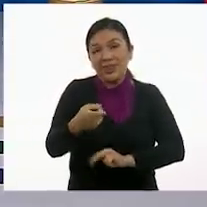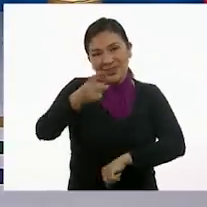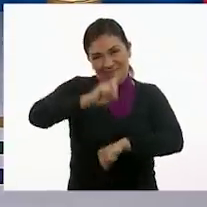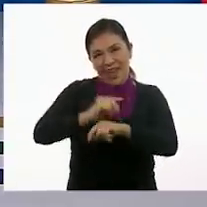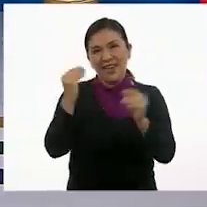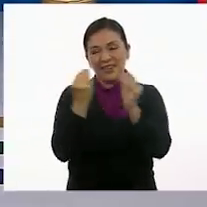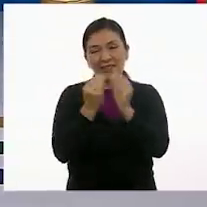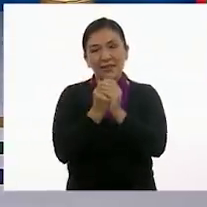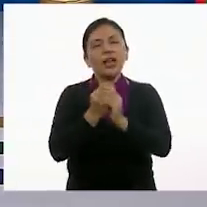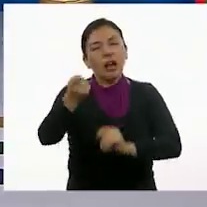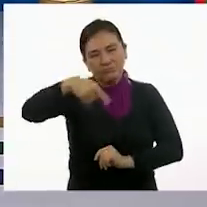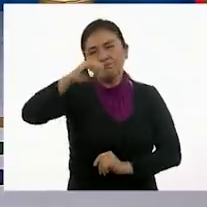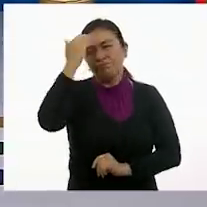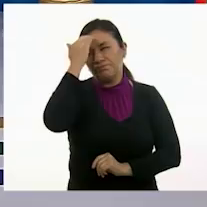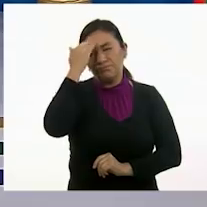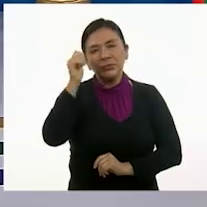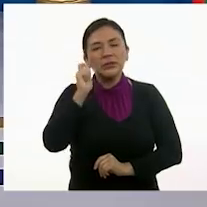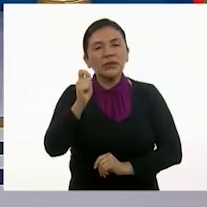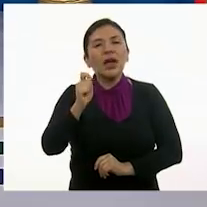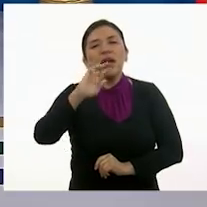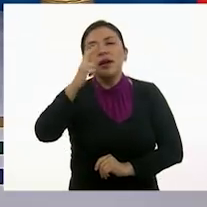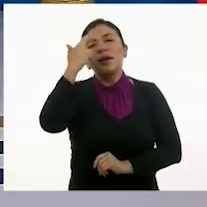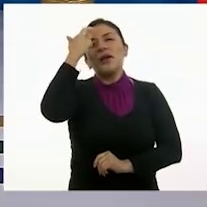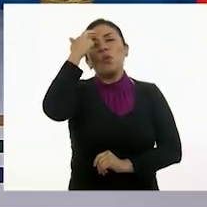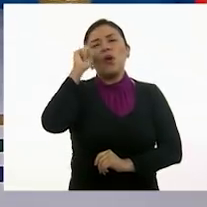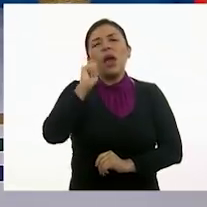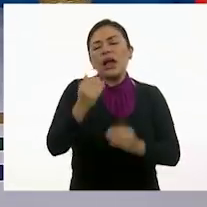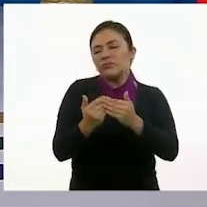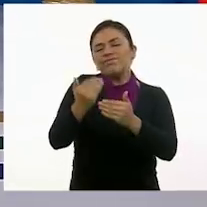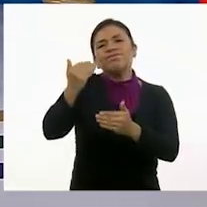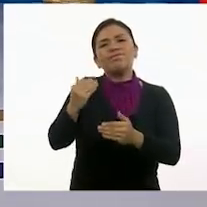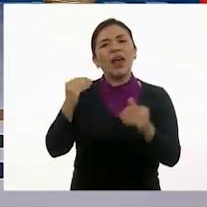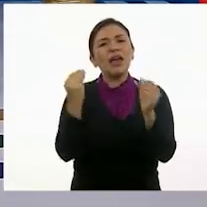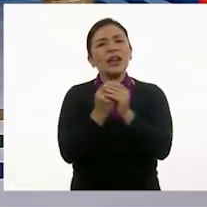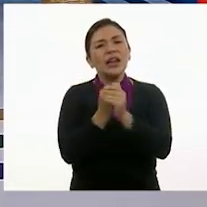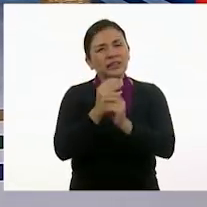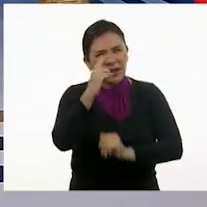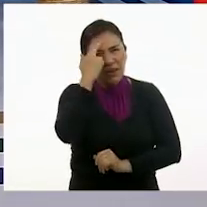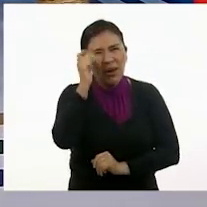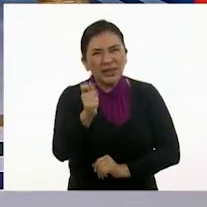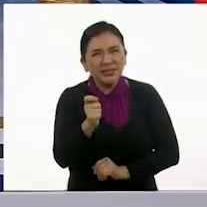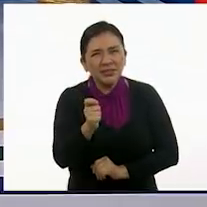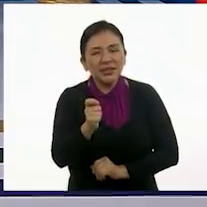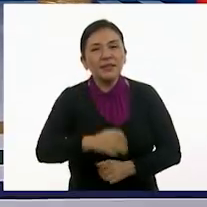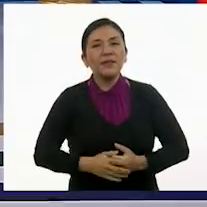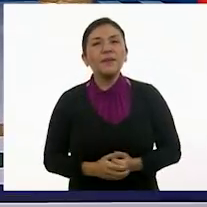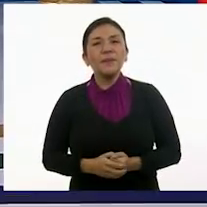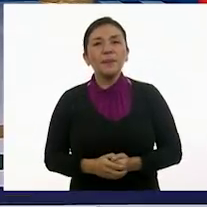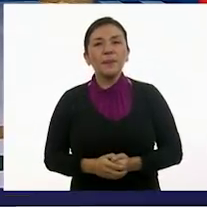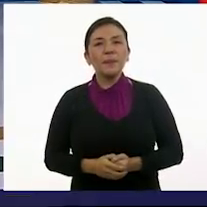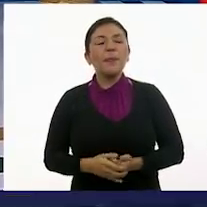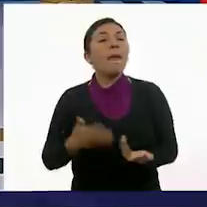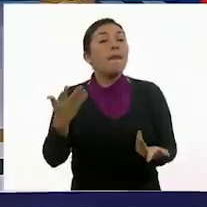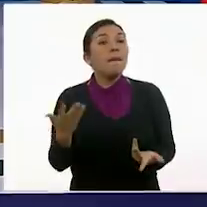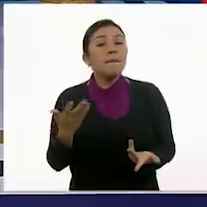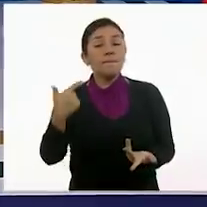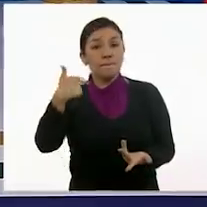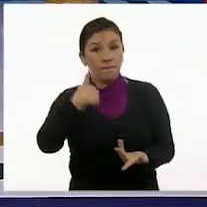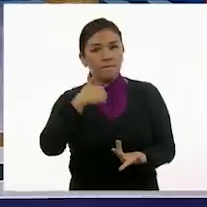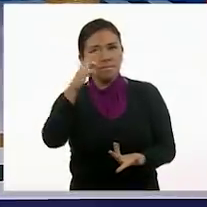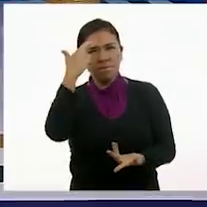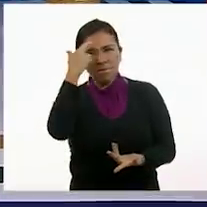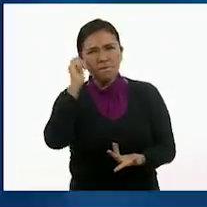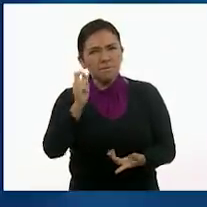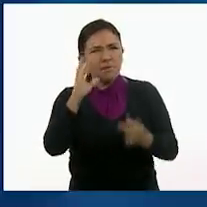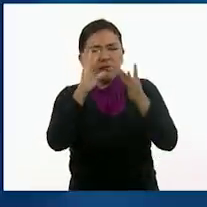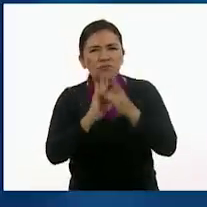del día de hoy, pues ya saben que vamos a recordar un poquito lo que vimos la clase pasada. ¿De qué se acuerdan? Pues